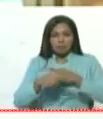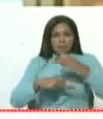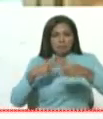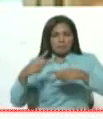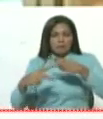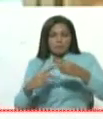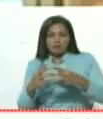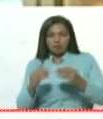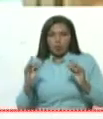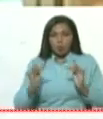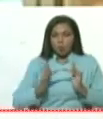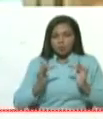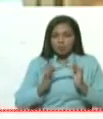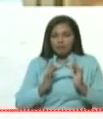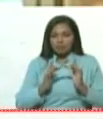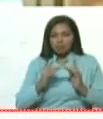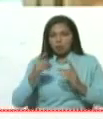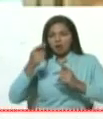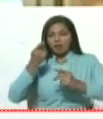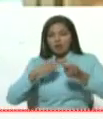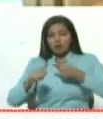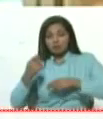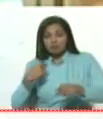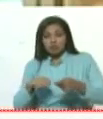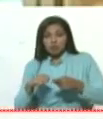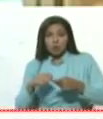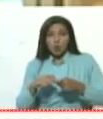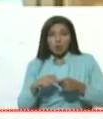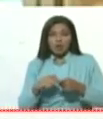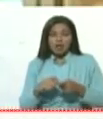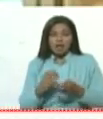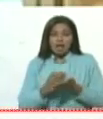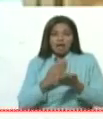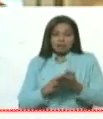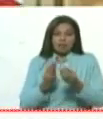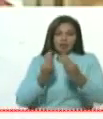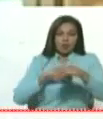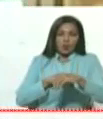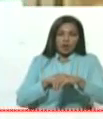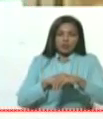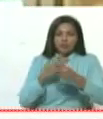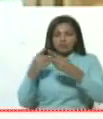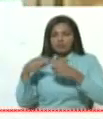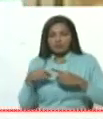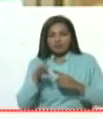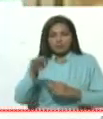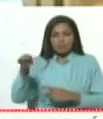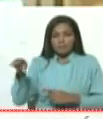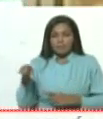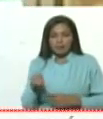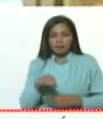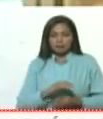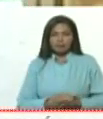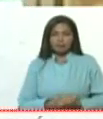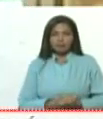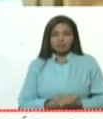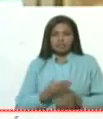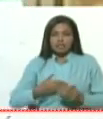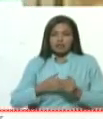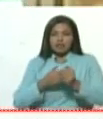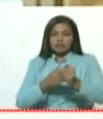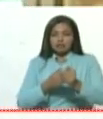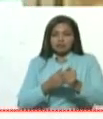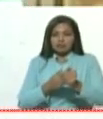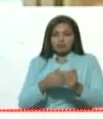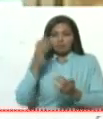de contactos, negociaciones y preacuerdos con distintos sectores de liderazgo